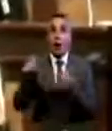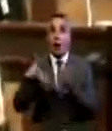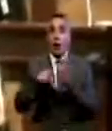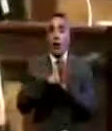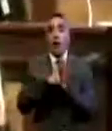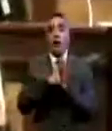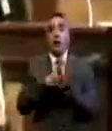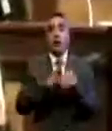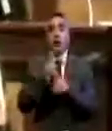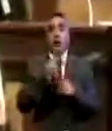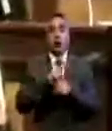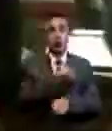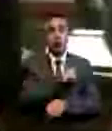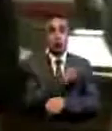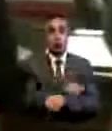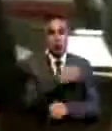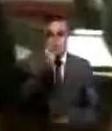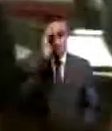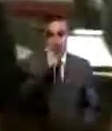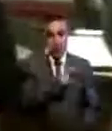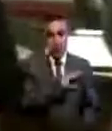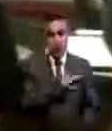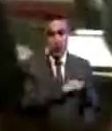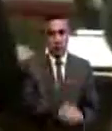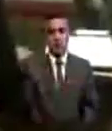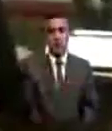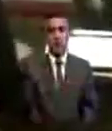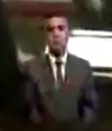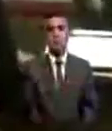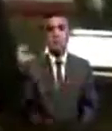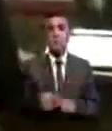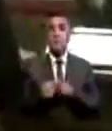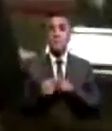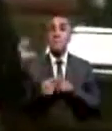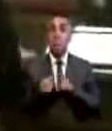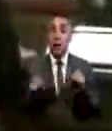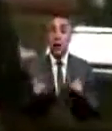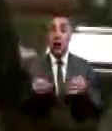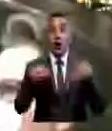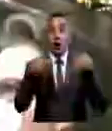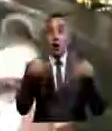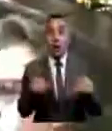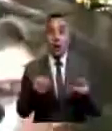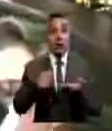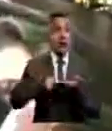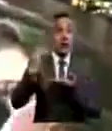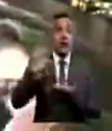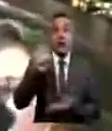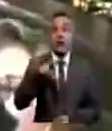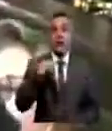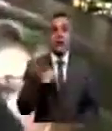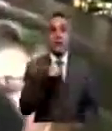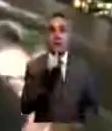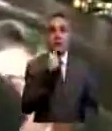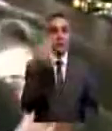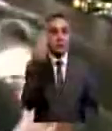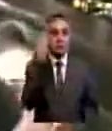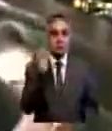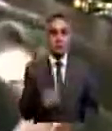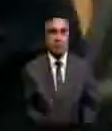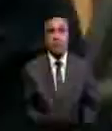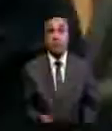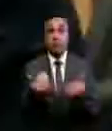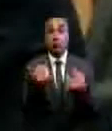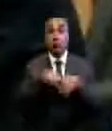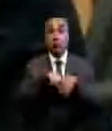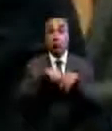ley de uso legítimo de la fuerza. Sin embargo, aún es incierto si eso sucederá, pues esta mañana ya, al menos desde la